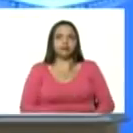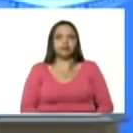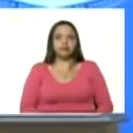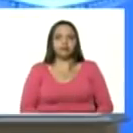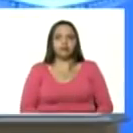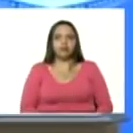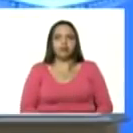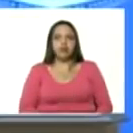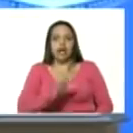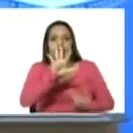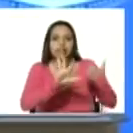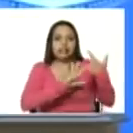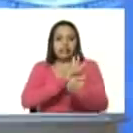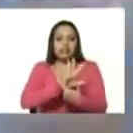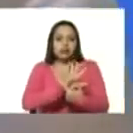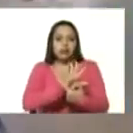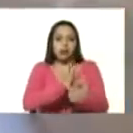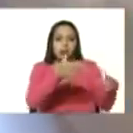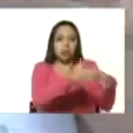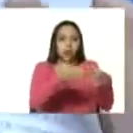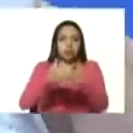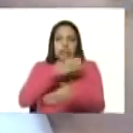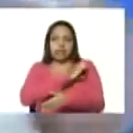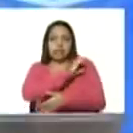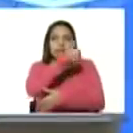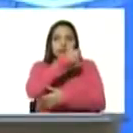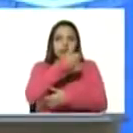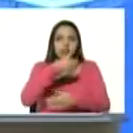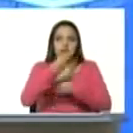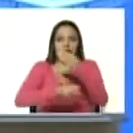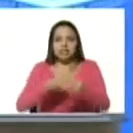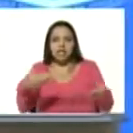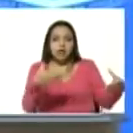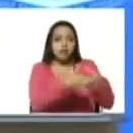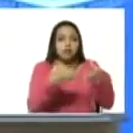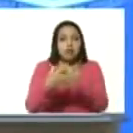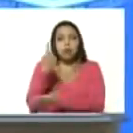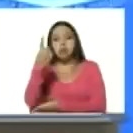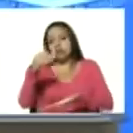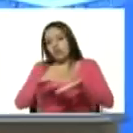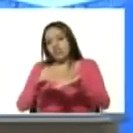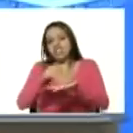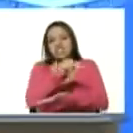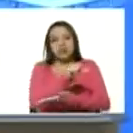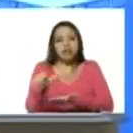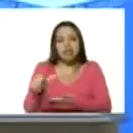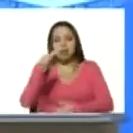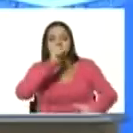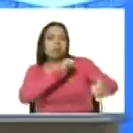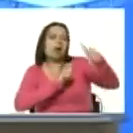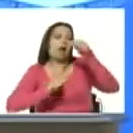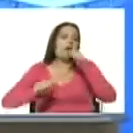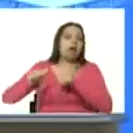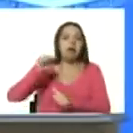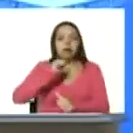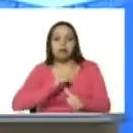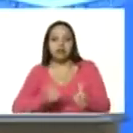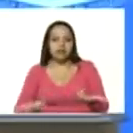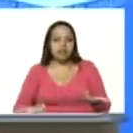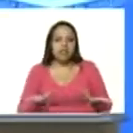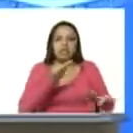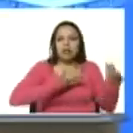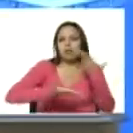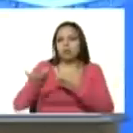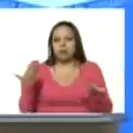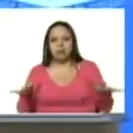nombran 5 juntas directivas que lo que hacen es reunirse una vez a la semana para beber whisky y comer carne asada. Porque ¿qué otra cosa puede